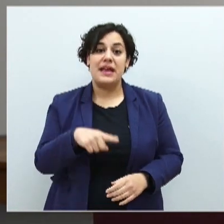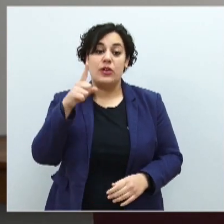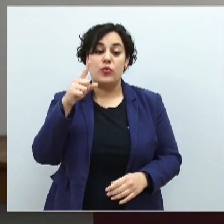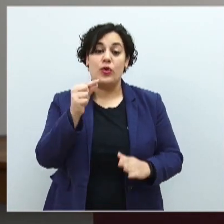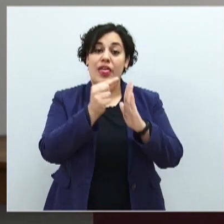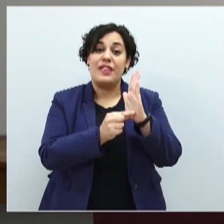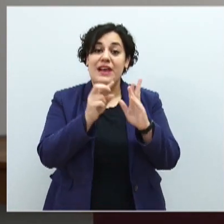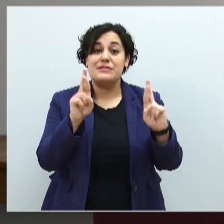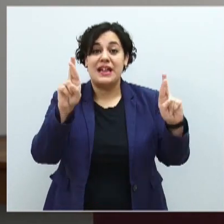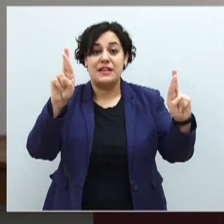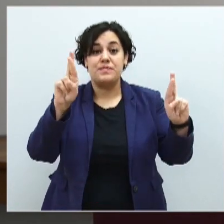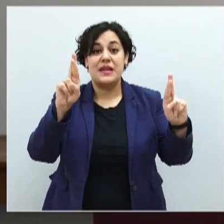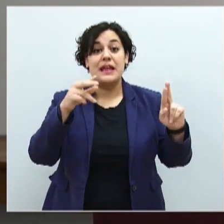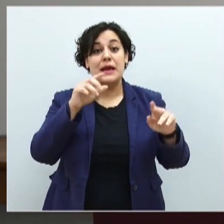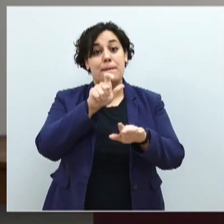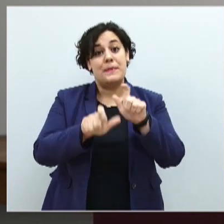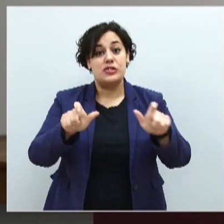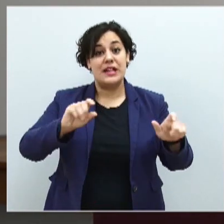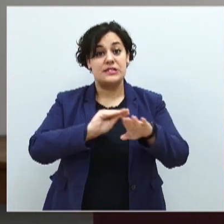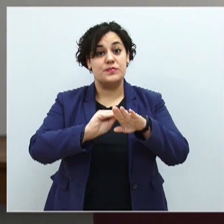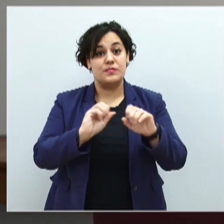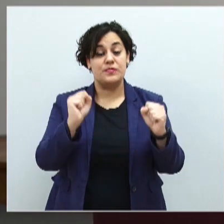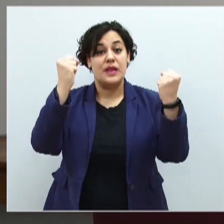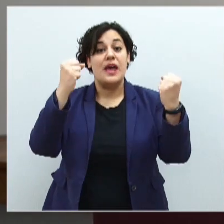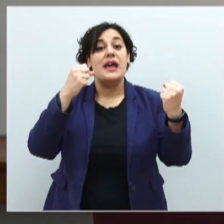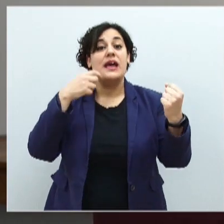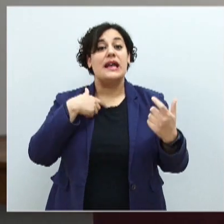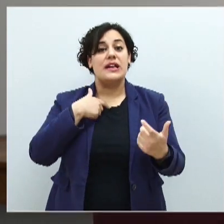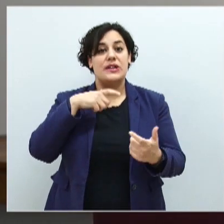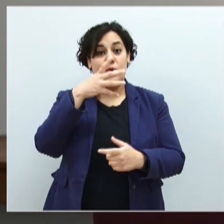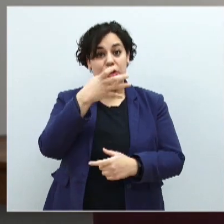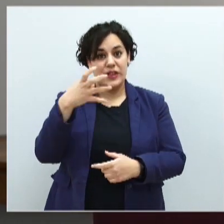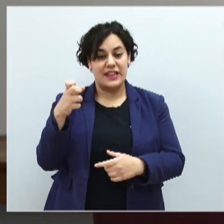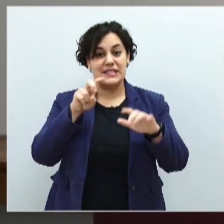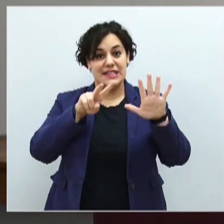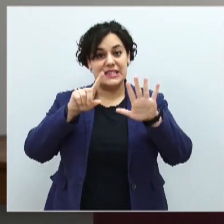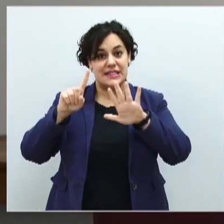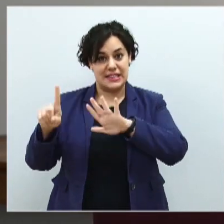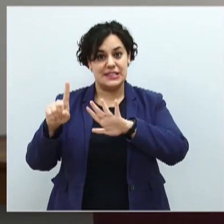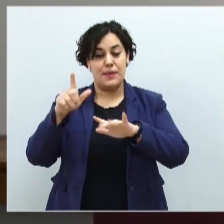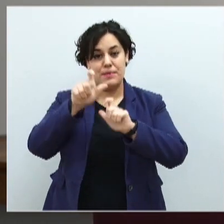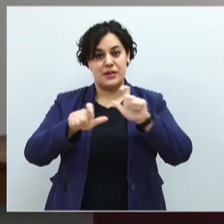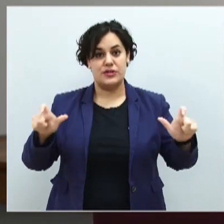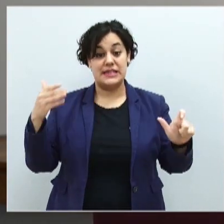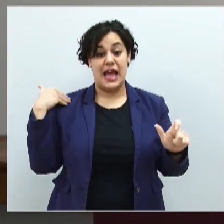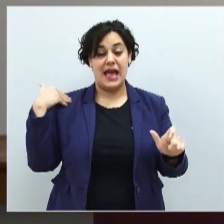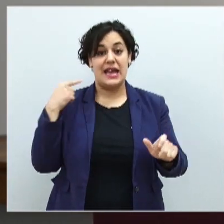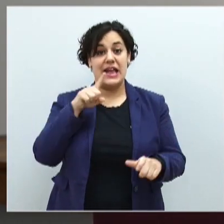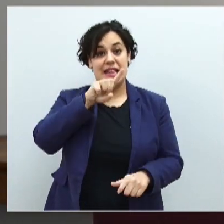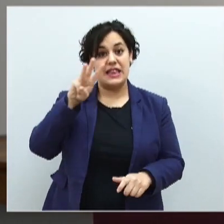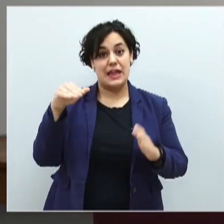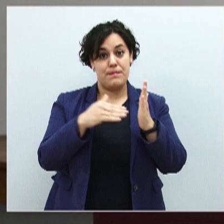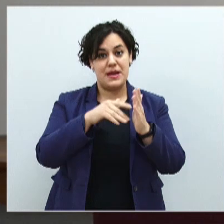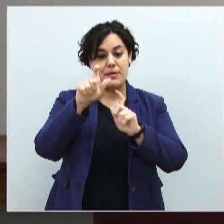número de personas curadas asciende ya a 476 personas. A día de ayer se habían realizado más de 13.000 pruebas de